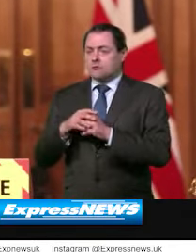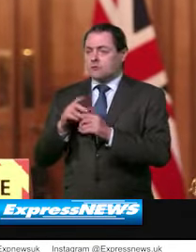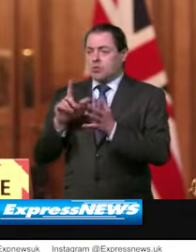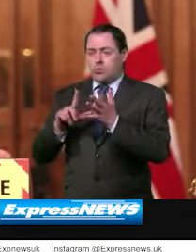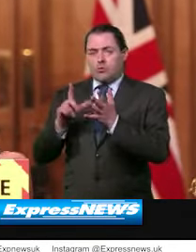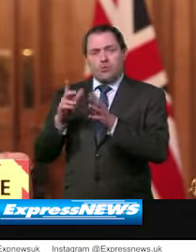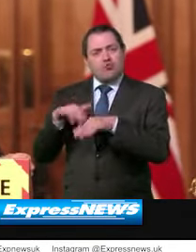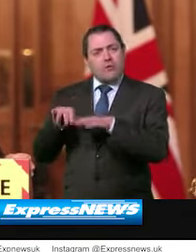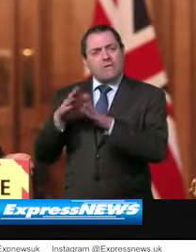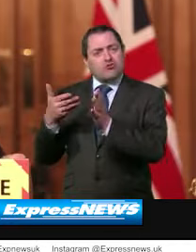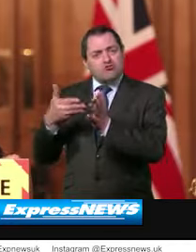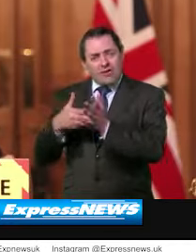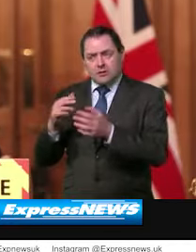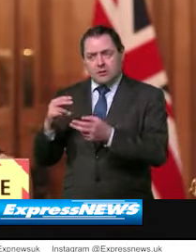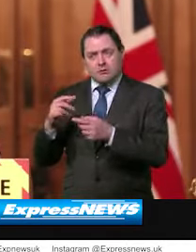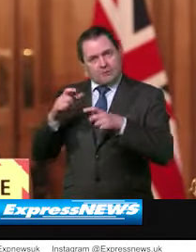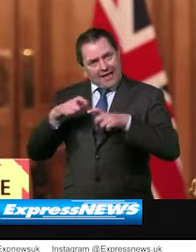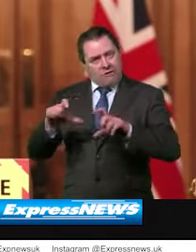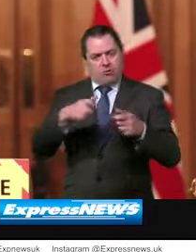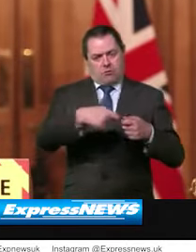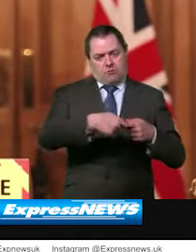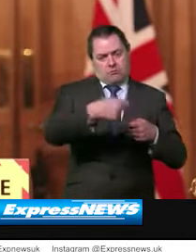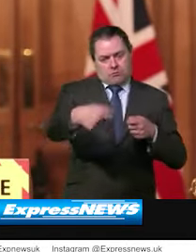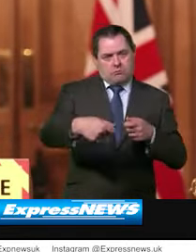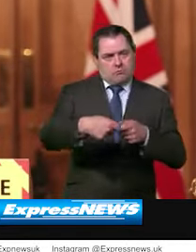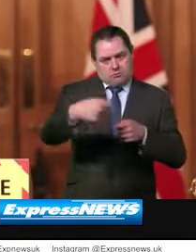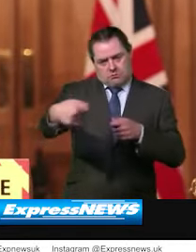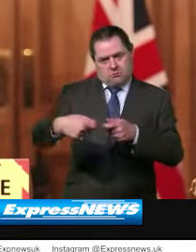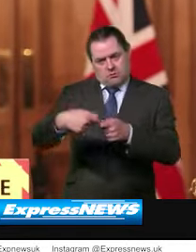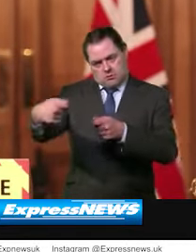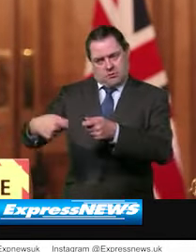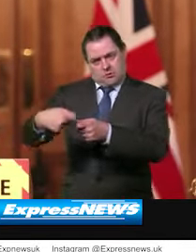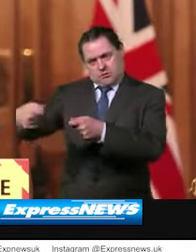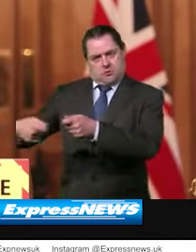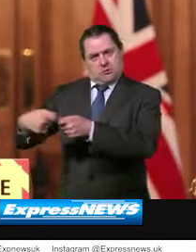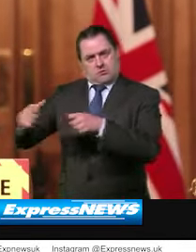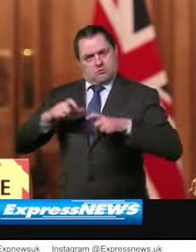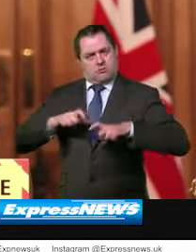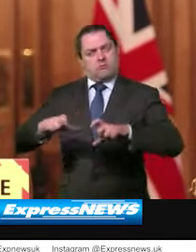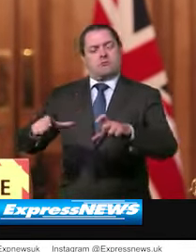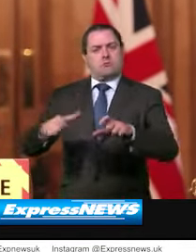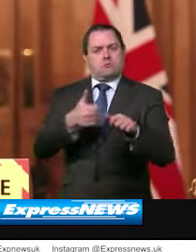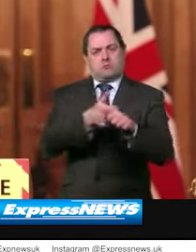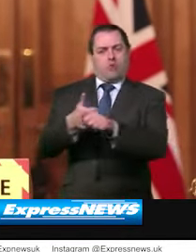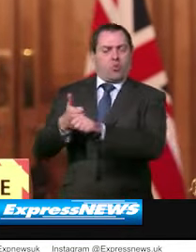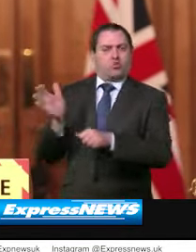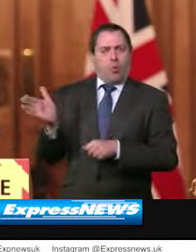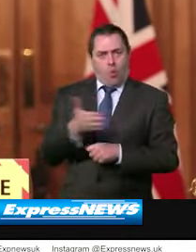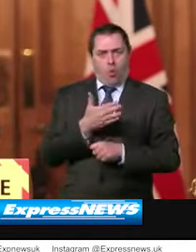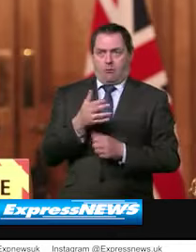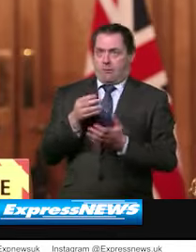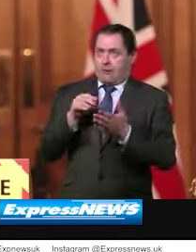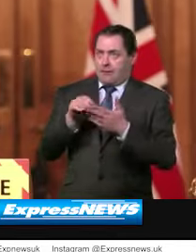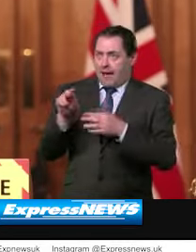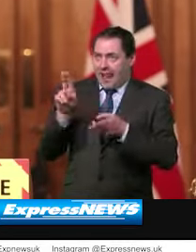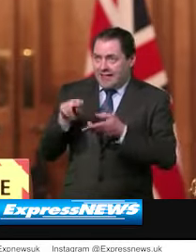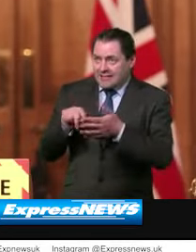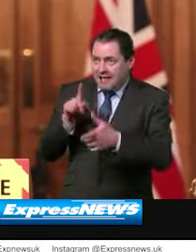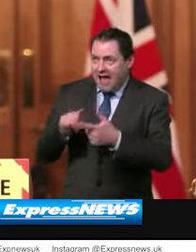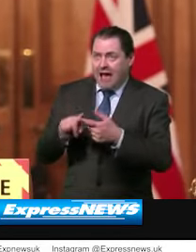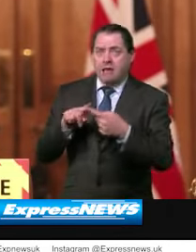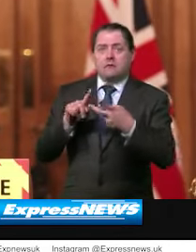temporal se han ampliado generosamente en conjunto este año y el próximo gastaremos